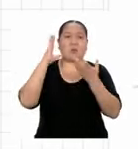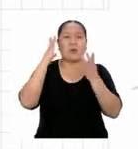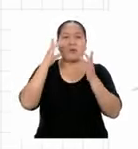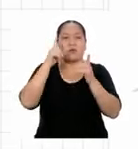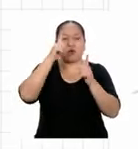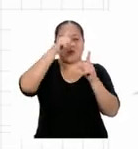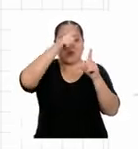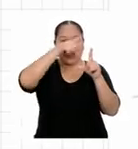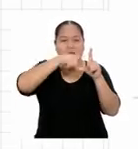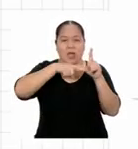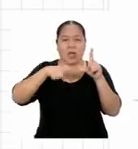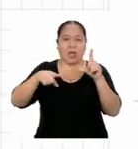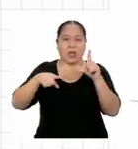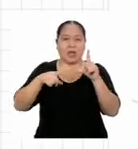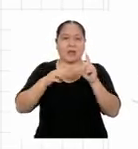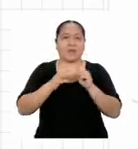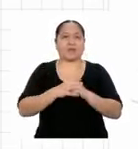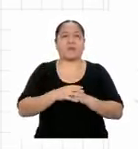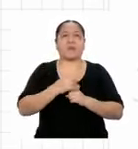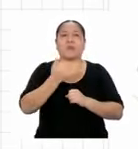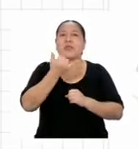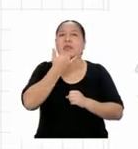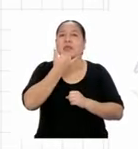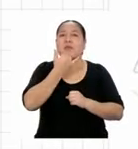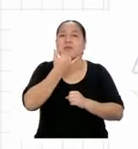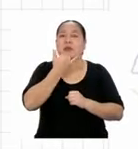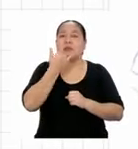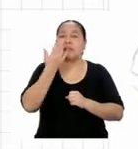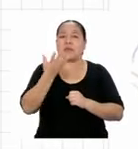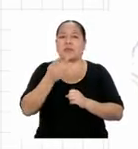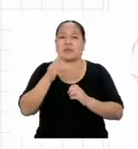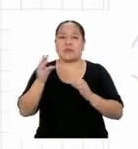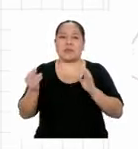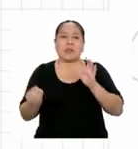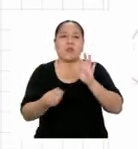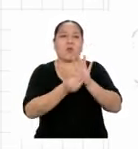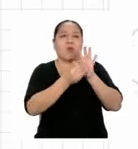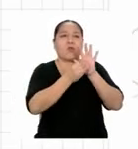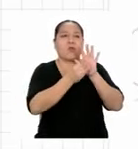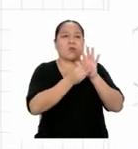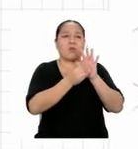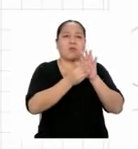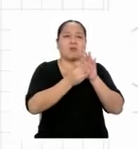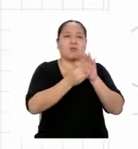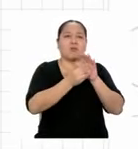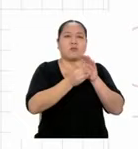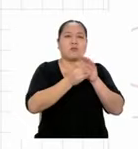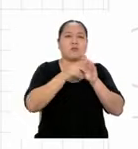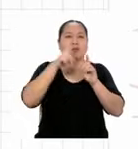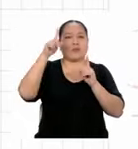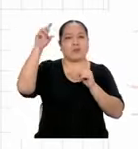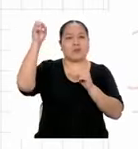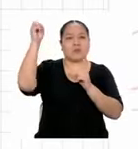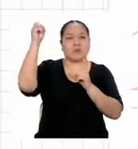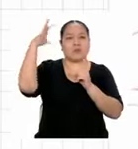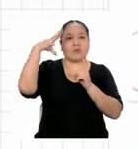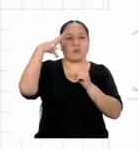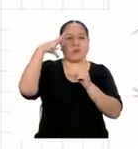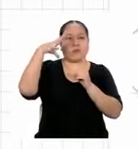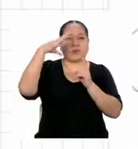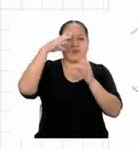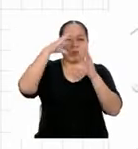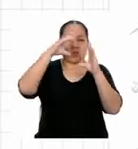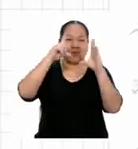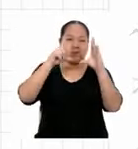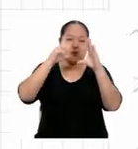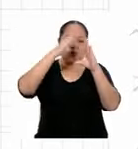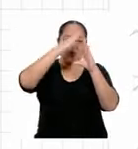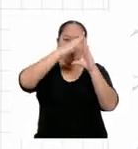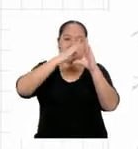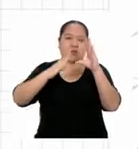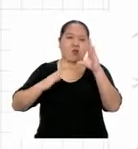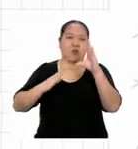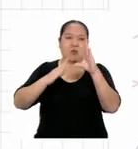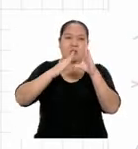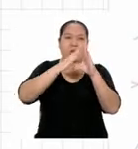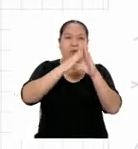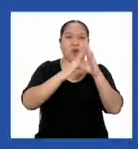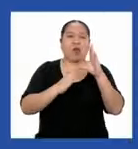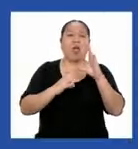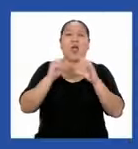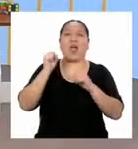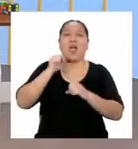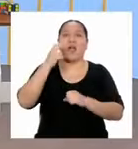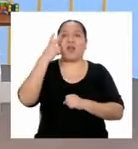¿Y qué pasaría si a esta imagen le agregamos un rayo de luz? ¡Un triángulo! ¡Veo un triángulo!